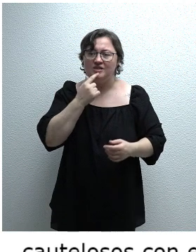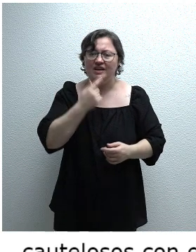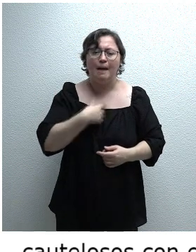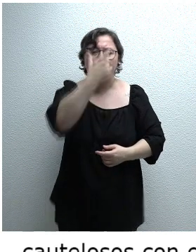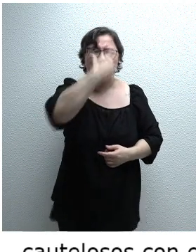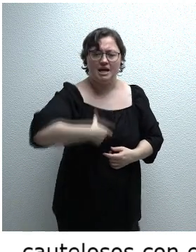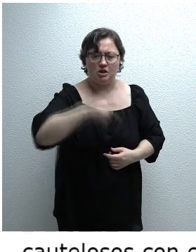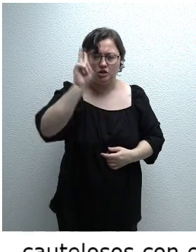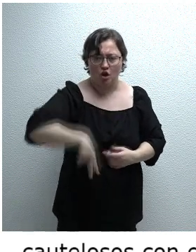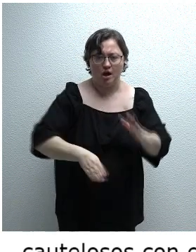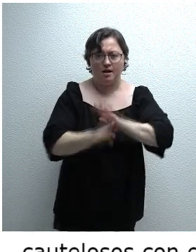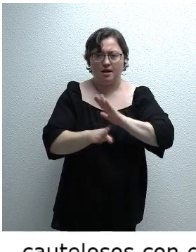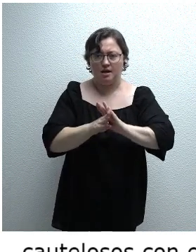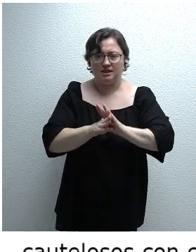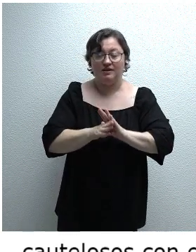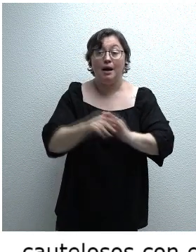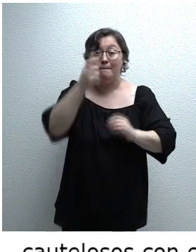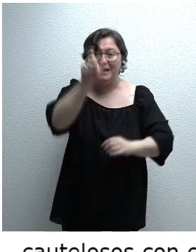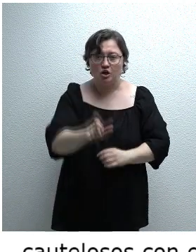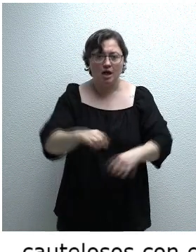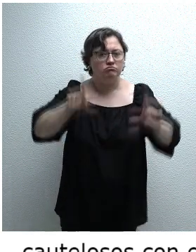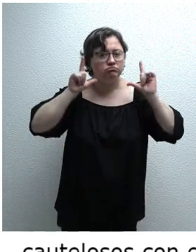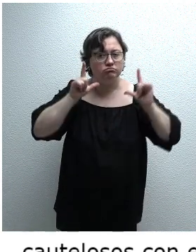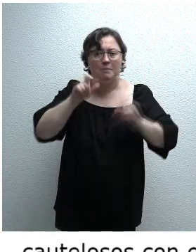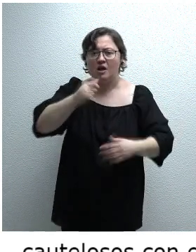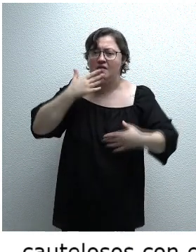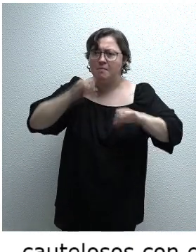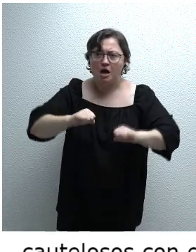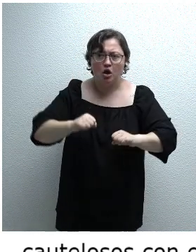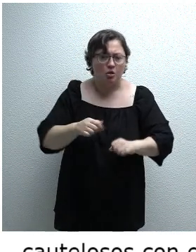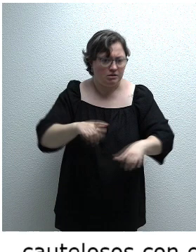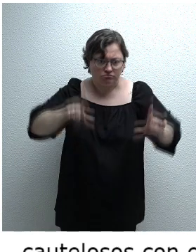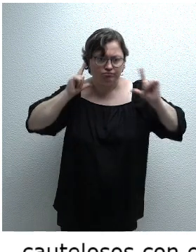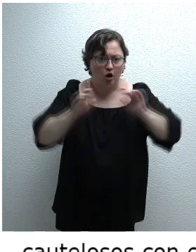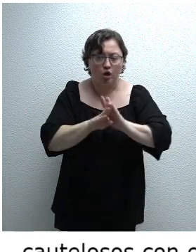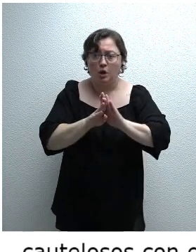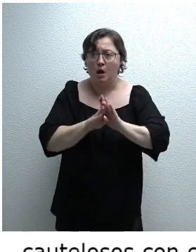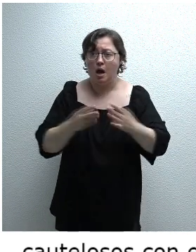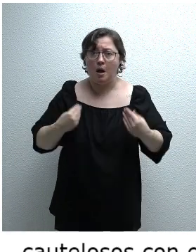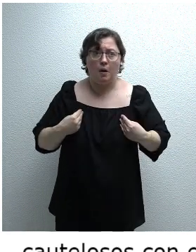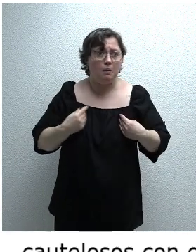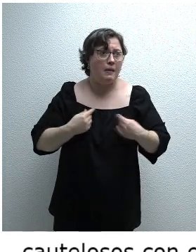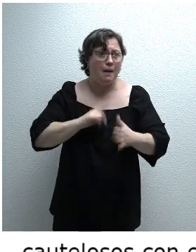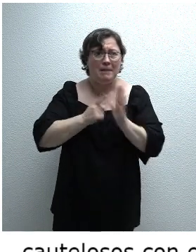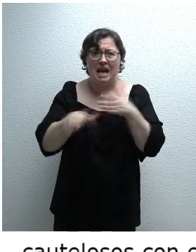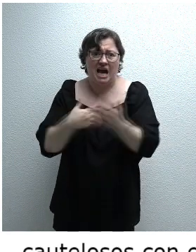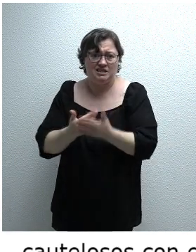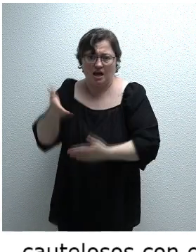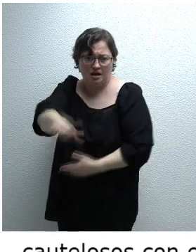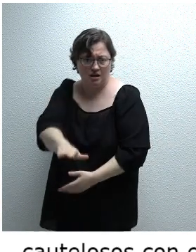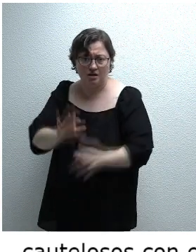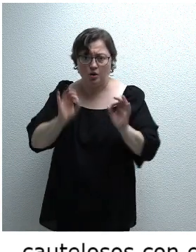despersonalizarla, ponerla en el centro. Si es una persona mayor, pues es verdad, una persona mayor puede llevar una vida plena hasta el fin de sus días, estar